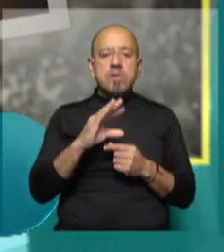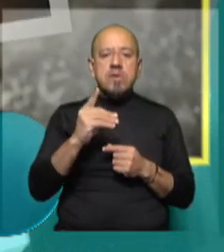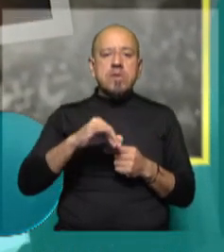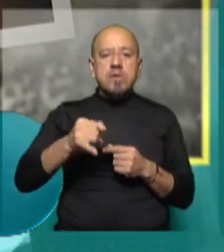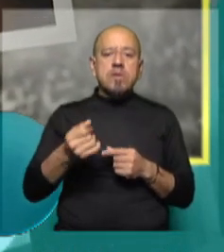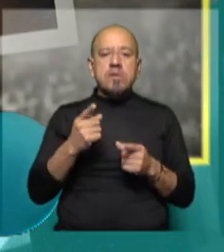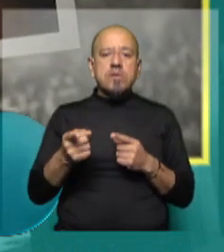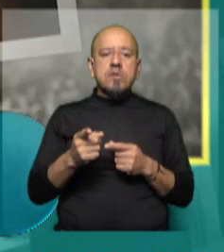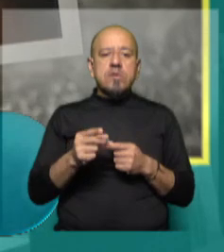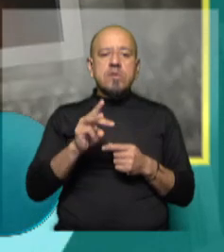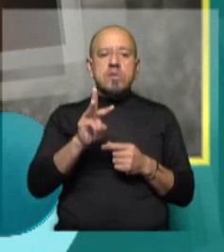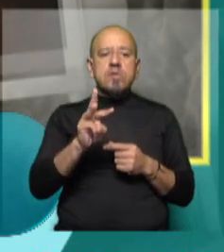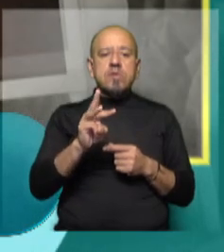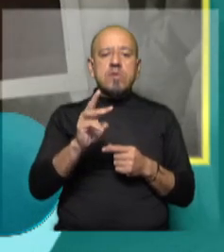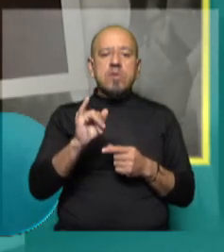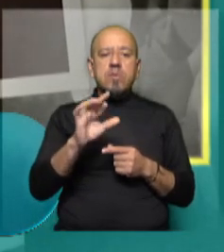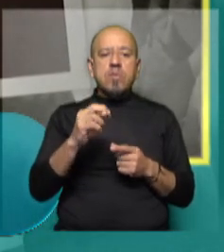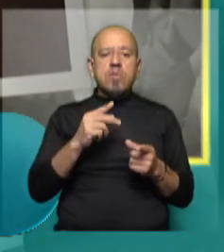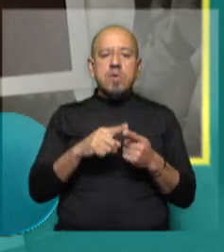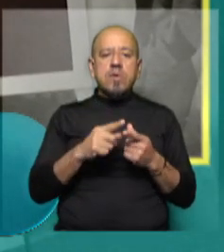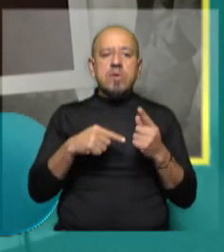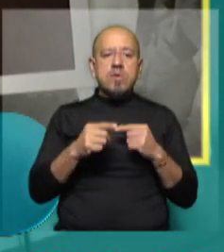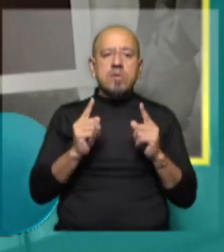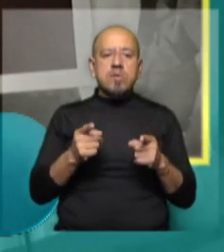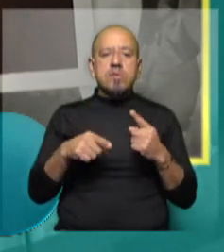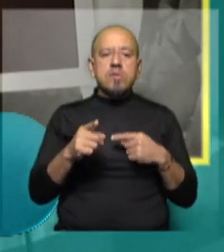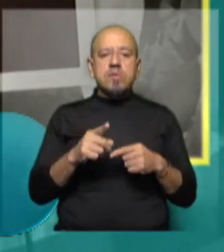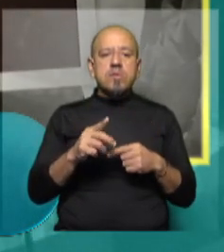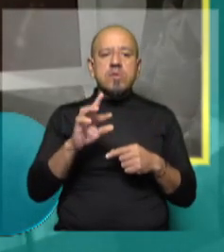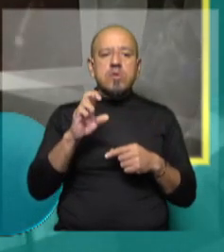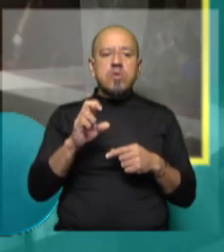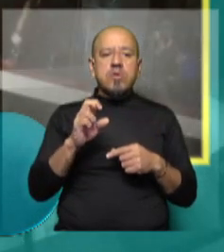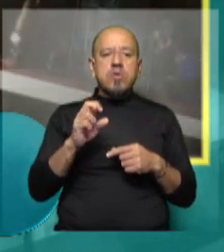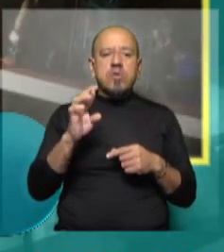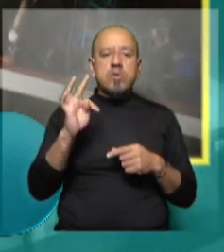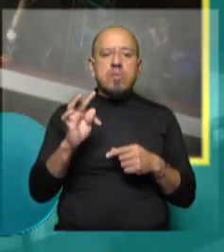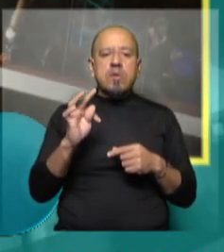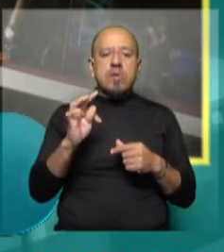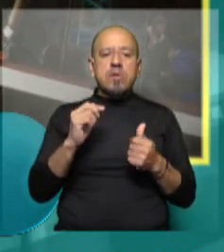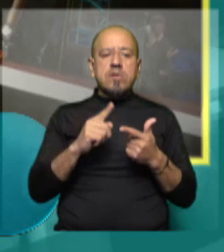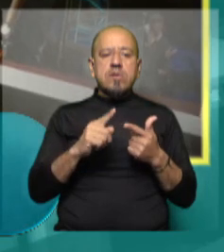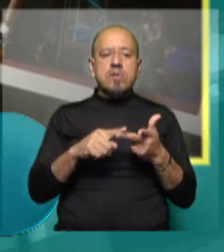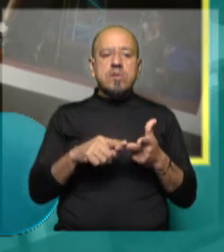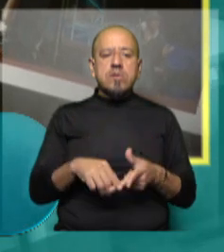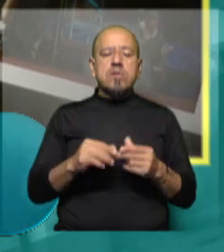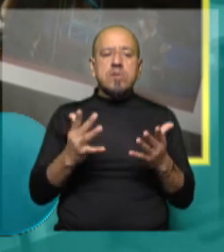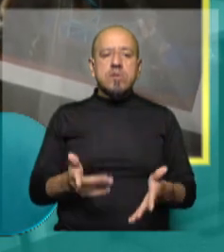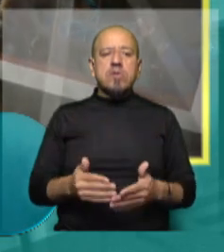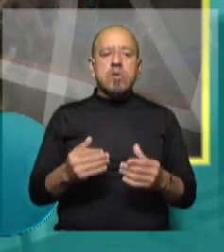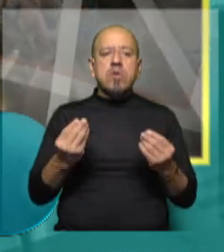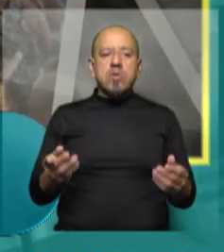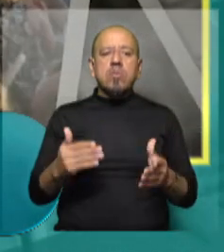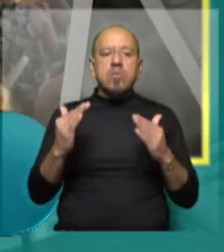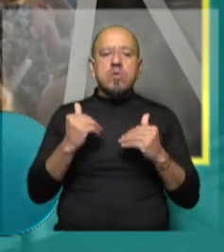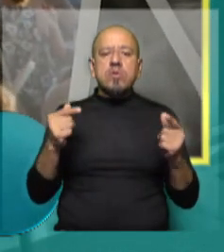Manuel Wirtz, que estuvo acá con nosotros, también Rodrigo Tapari. También, ¿cómo es convocar a esta